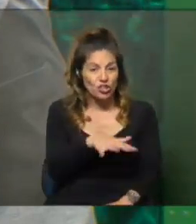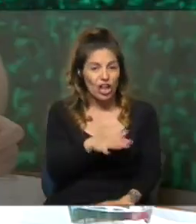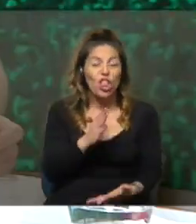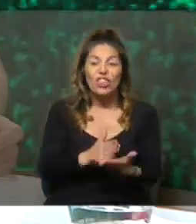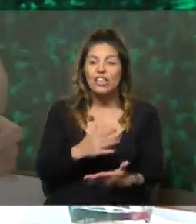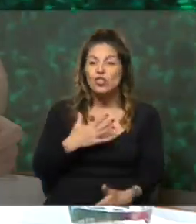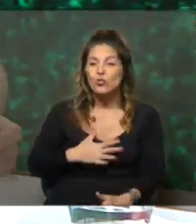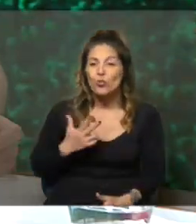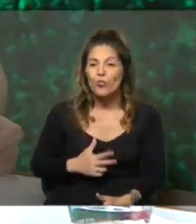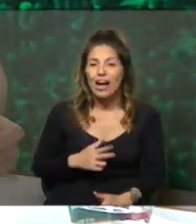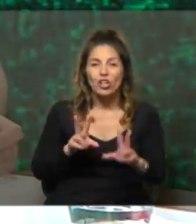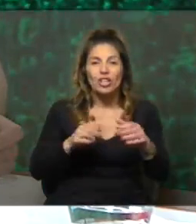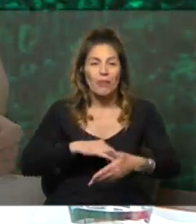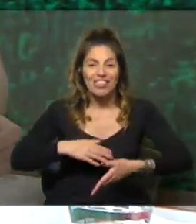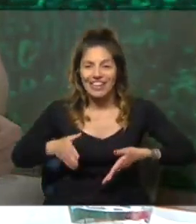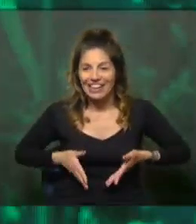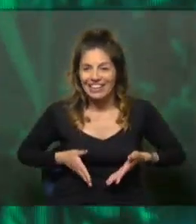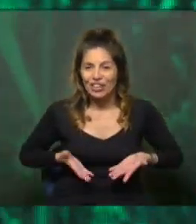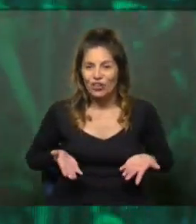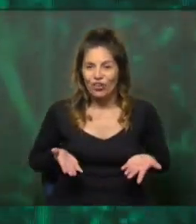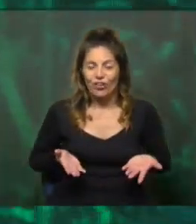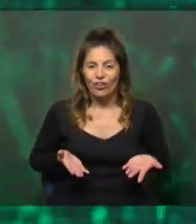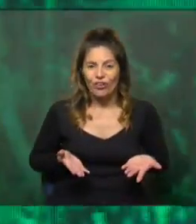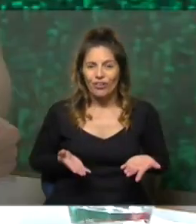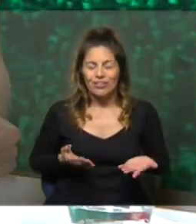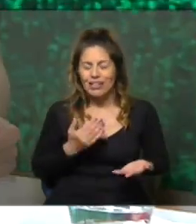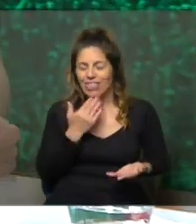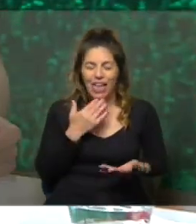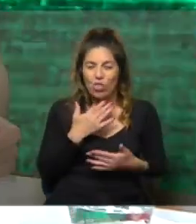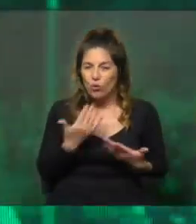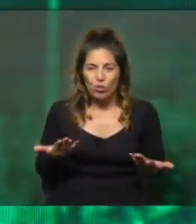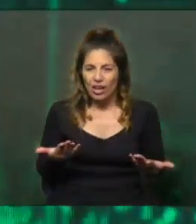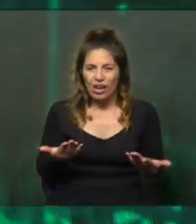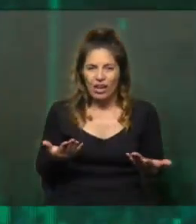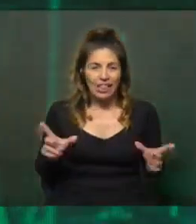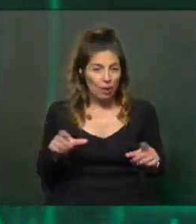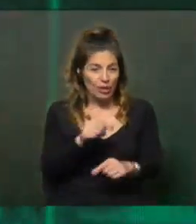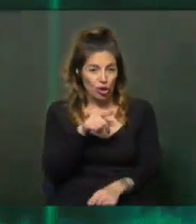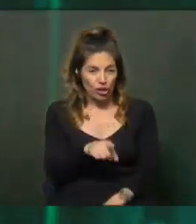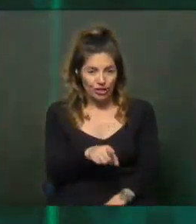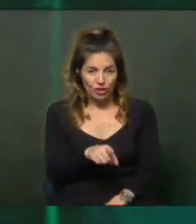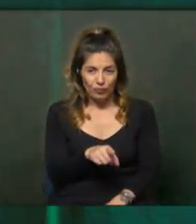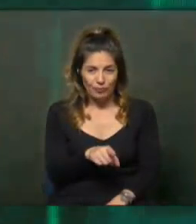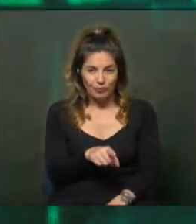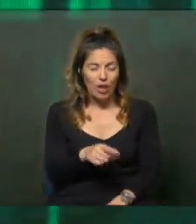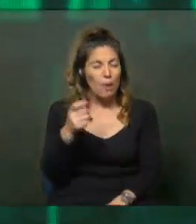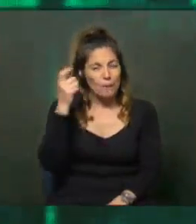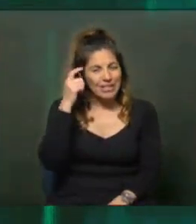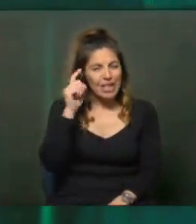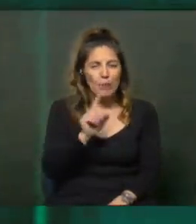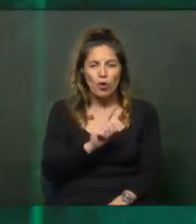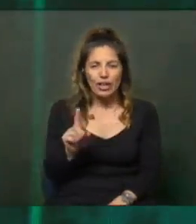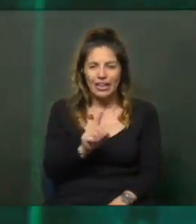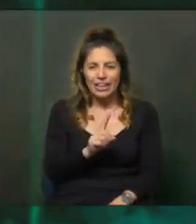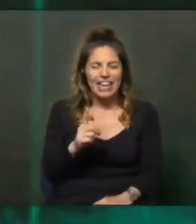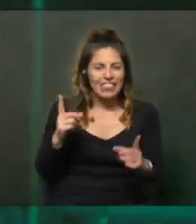Humanos los temas de género parece aparece una amenaz y perdón cierro con esto eh pensábamos que no era que